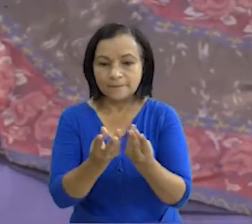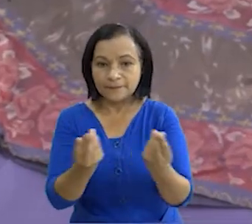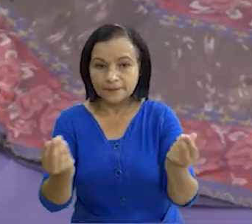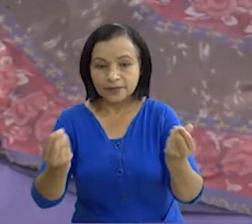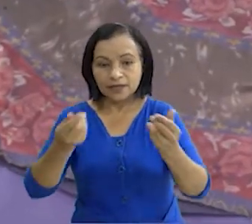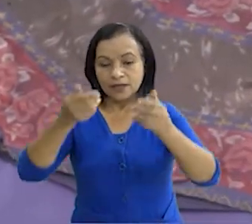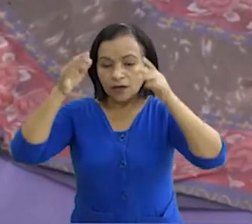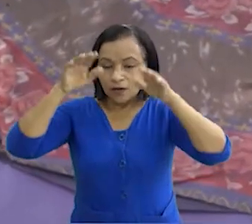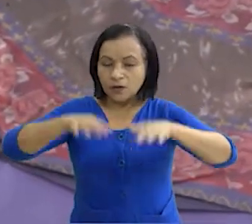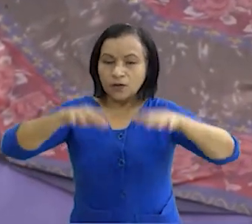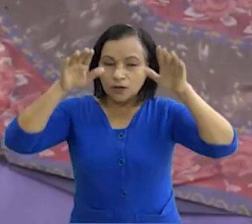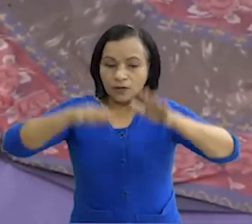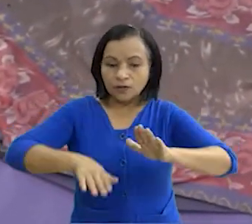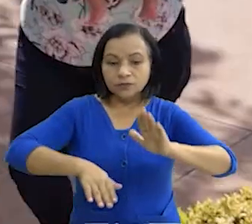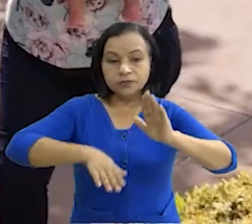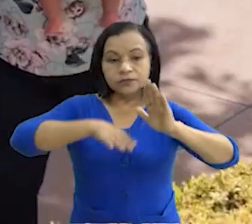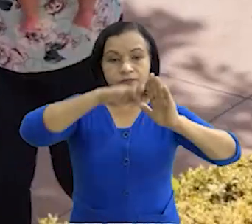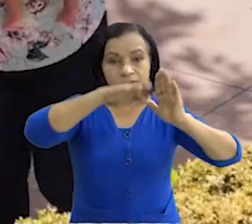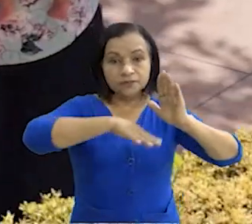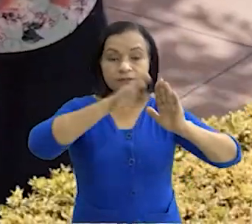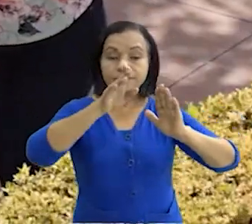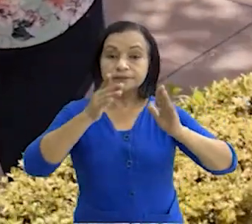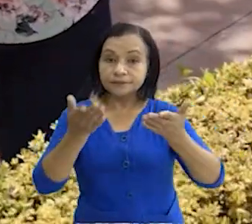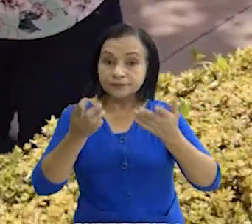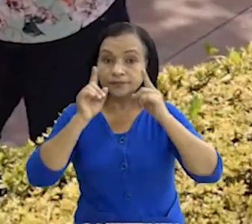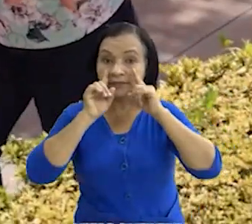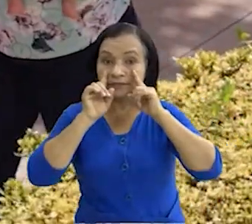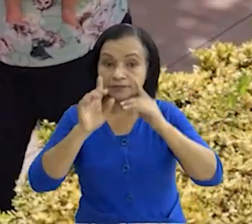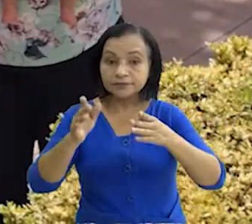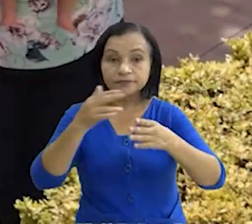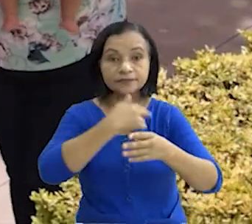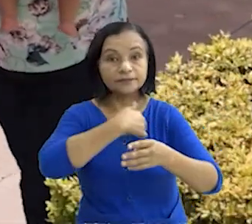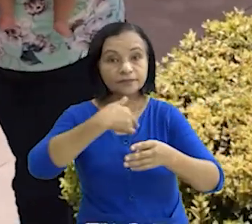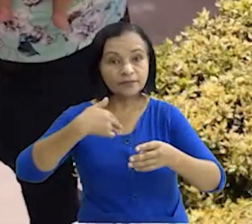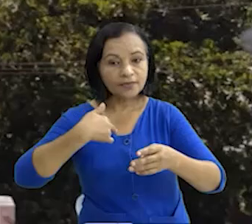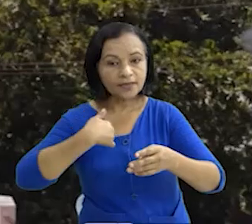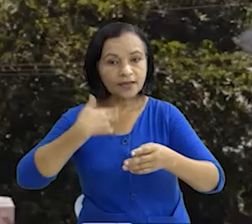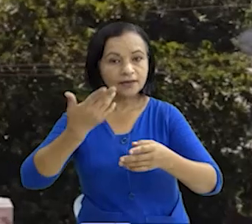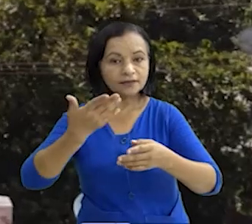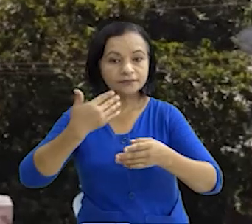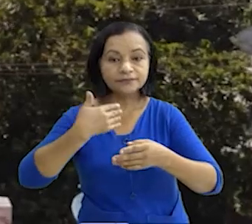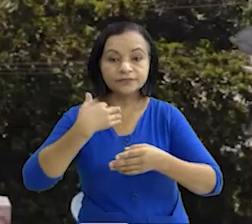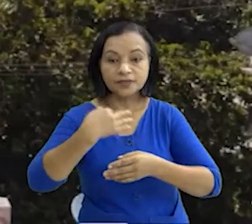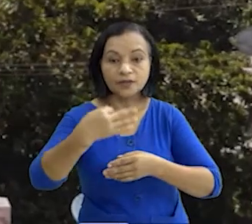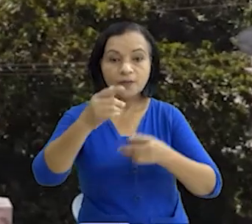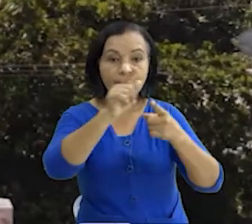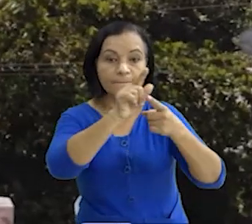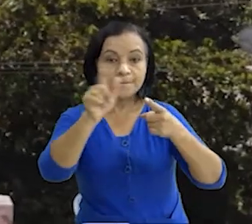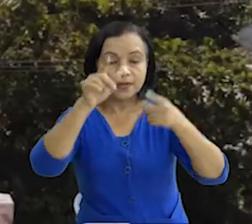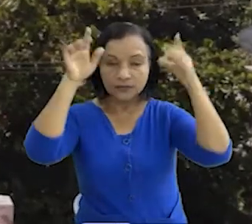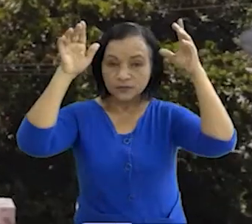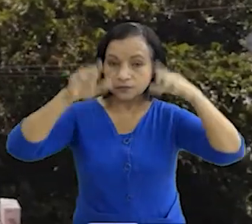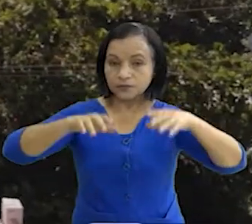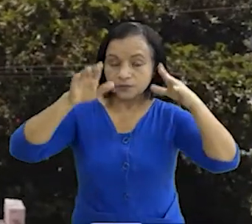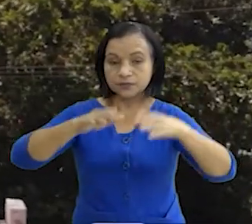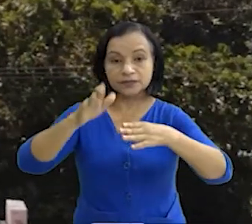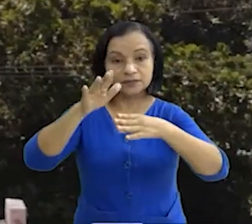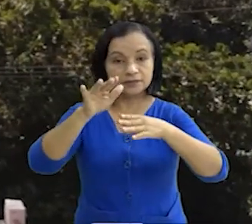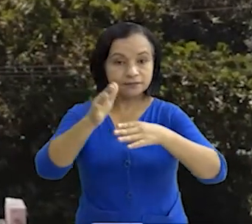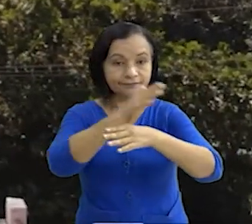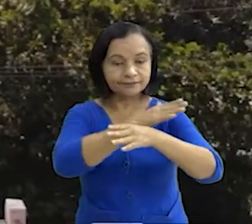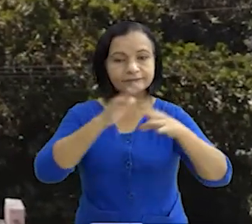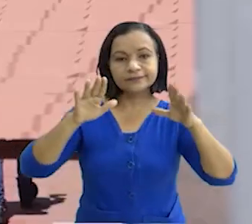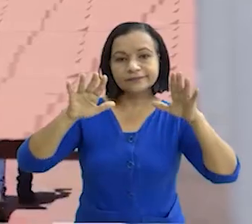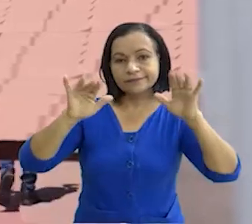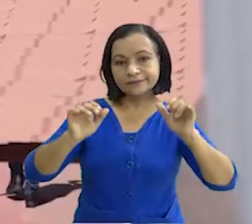de las inundaciones. Y por lo tanto, previendo que eso puede ocurrir en tiempo de invierno, ya pasamos la época de